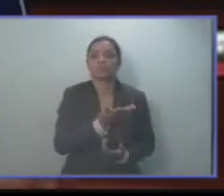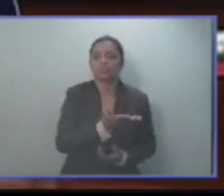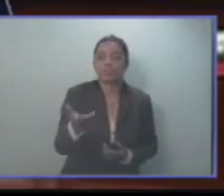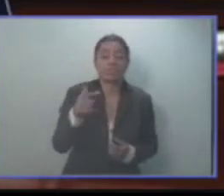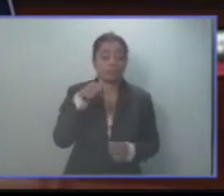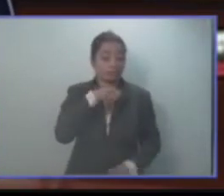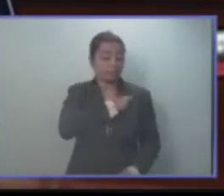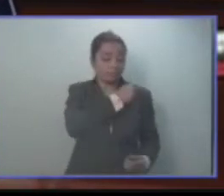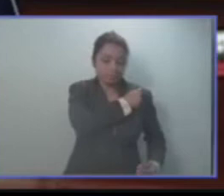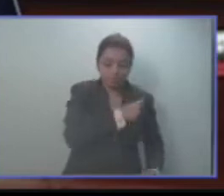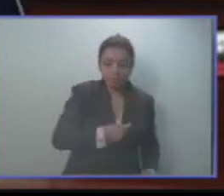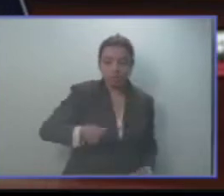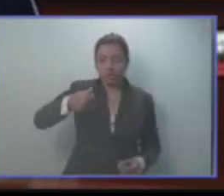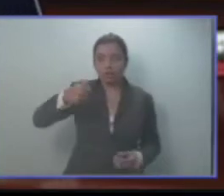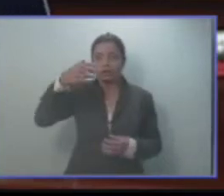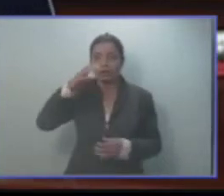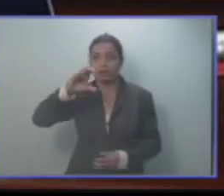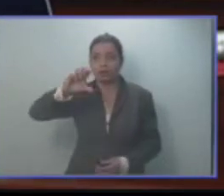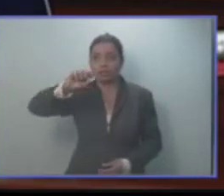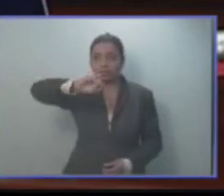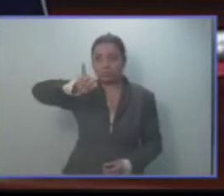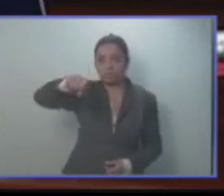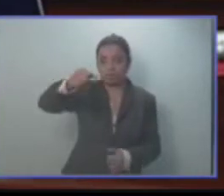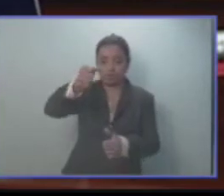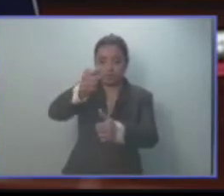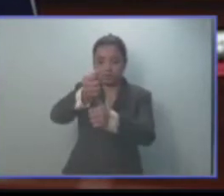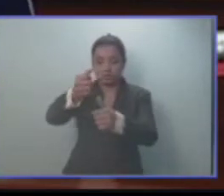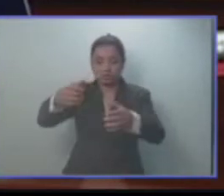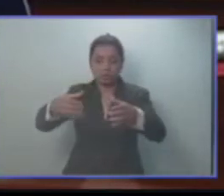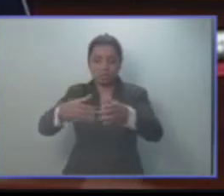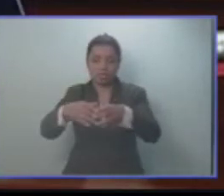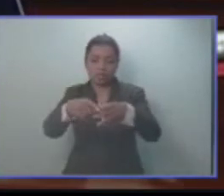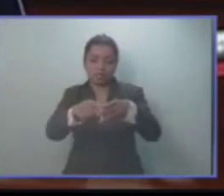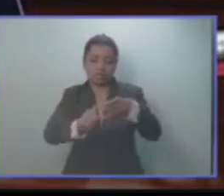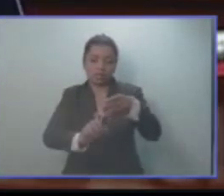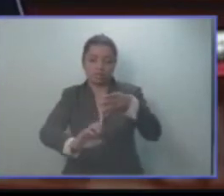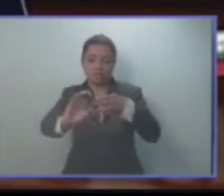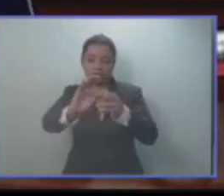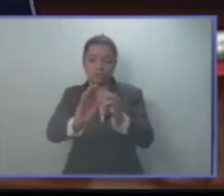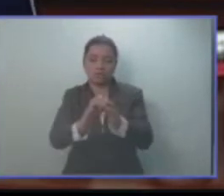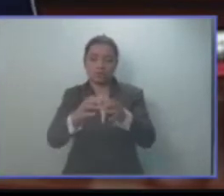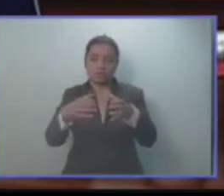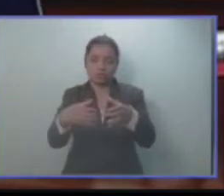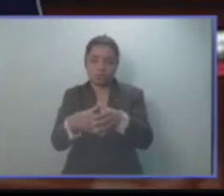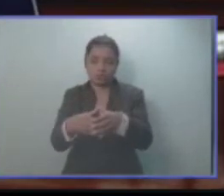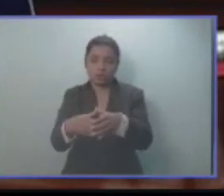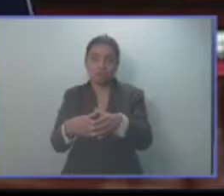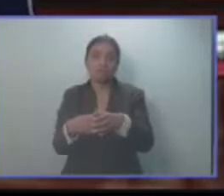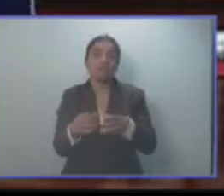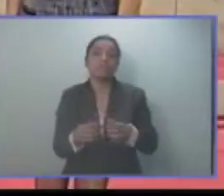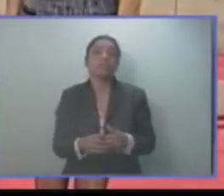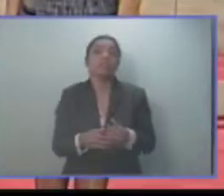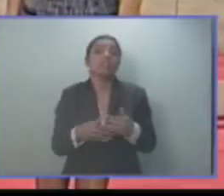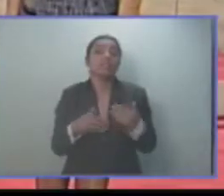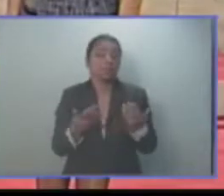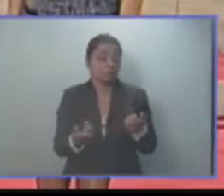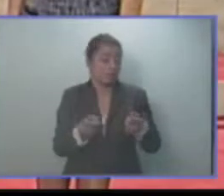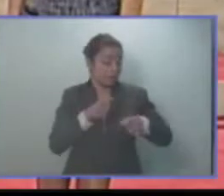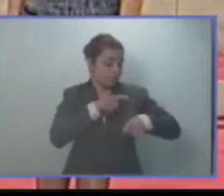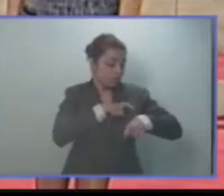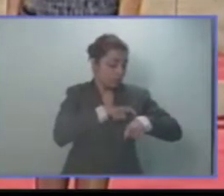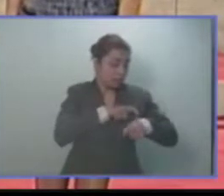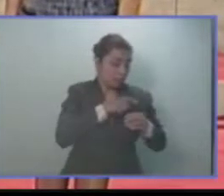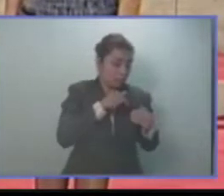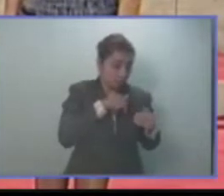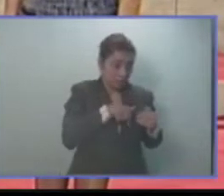de magistrados propietarios de la Honorable Corte Suprema de Justicia y de la Sala de lo Constitucional, en el periodo que